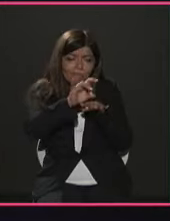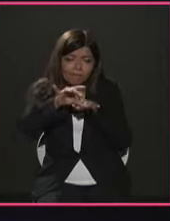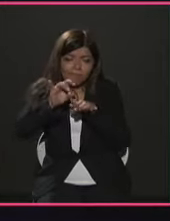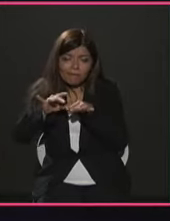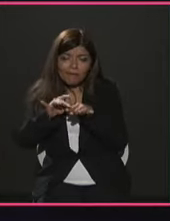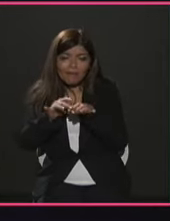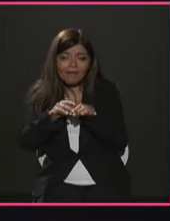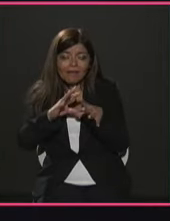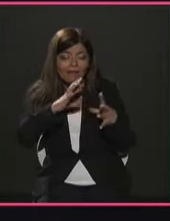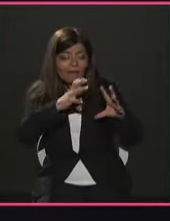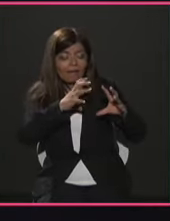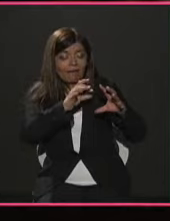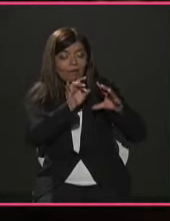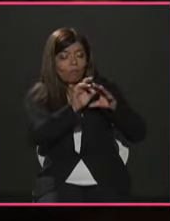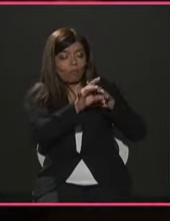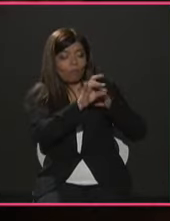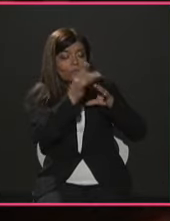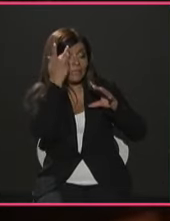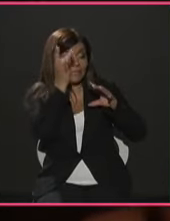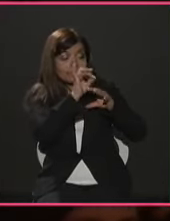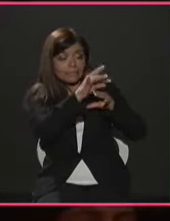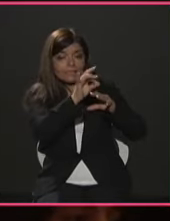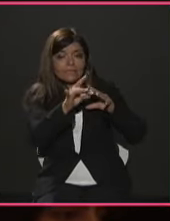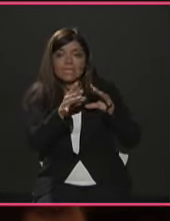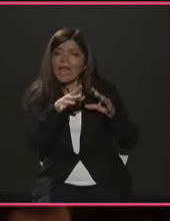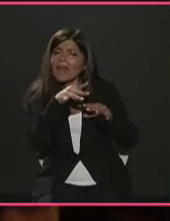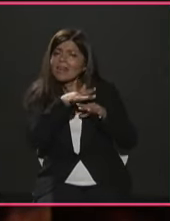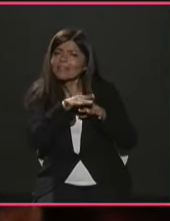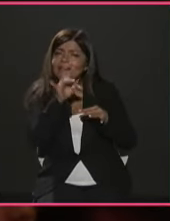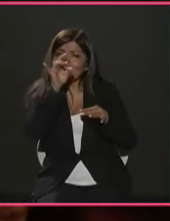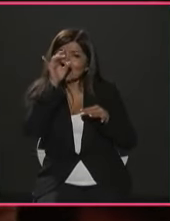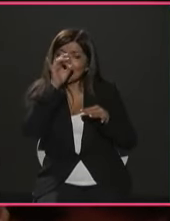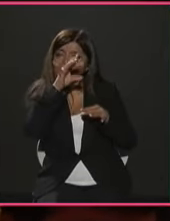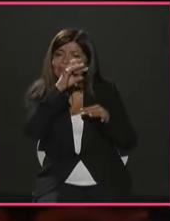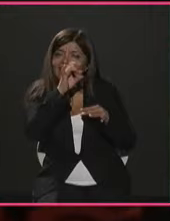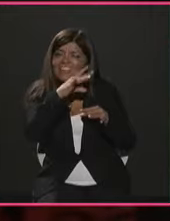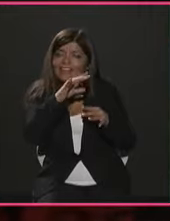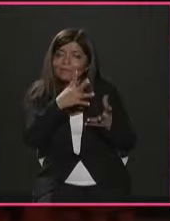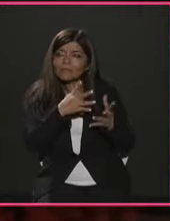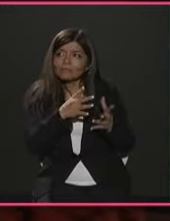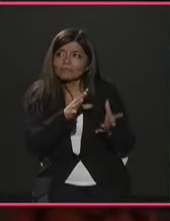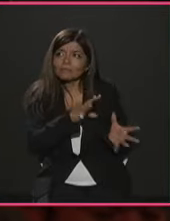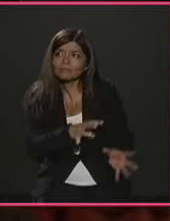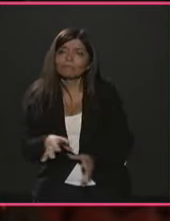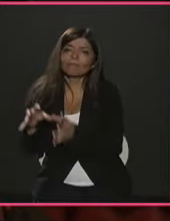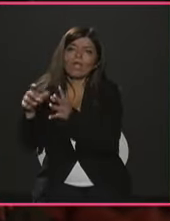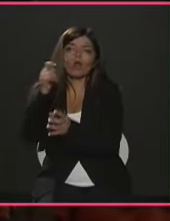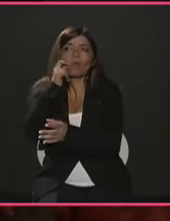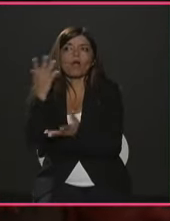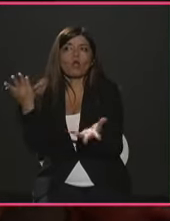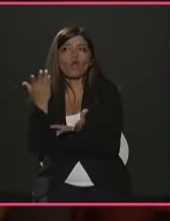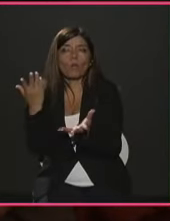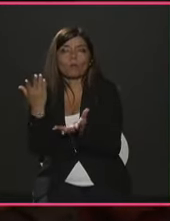que de alguna manera nos permitiría pensar que nuestra forma de gobernarnos ya